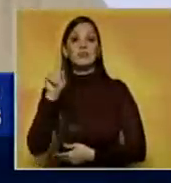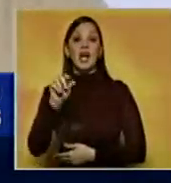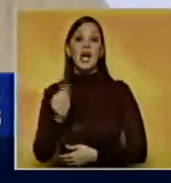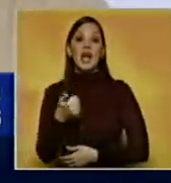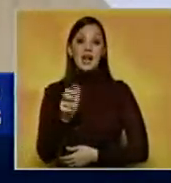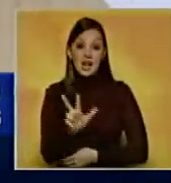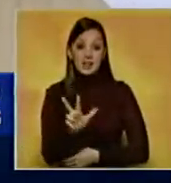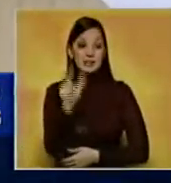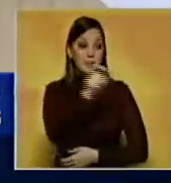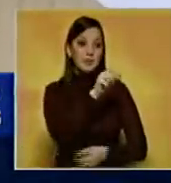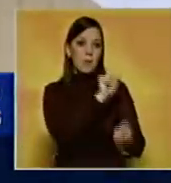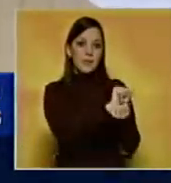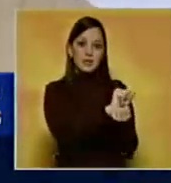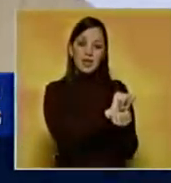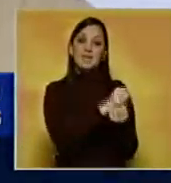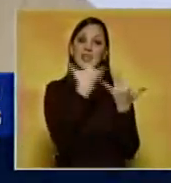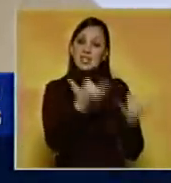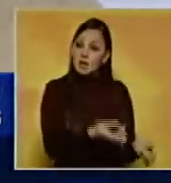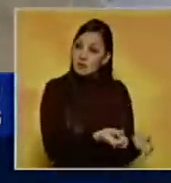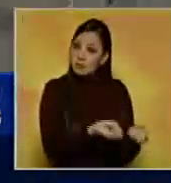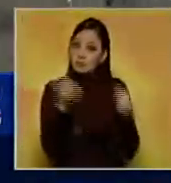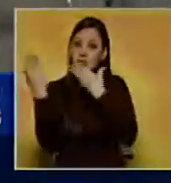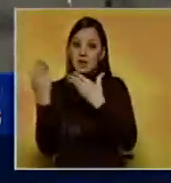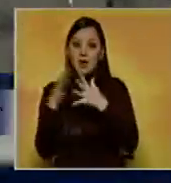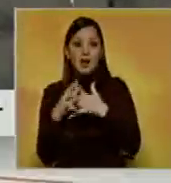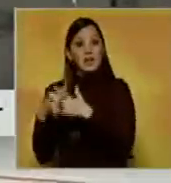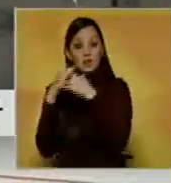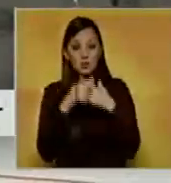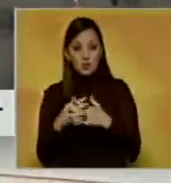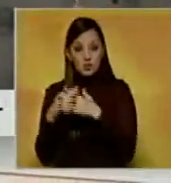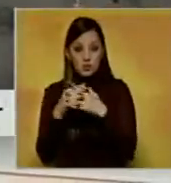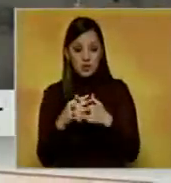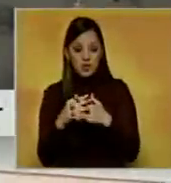Estados Unidos planea entregar a sujetos solicitados por la justicia mexicana